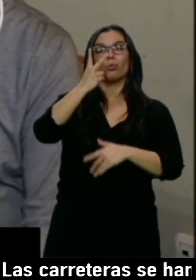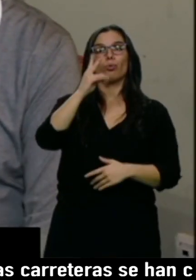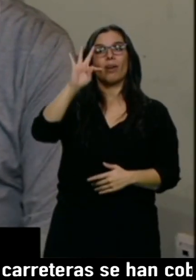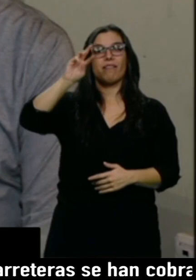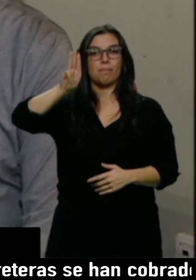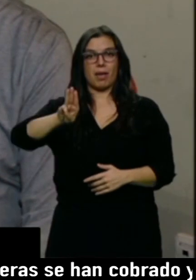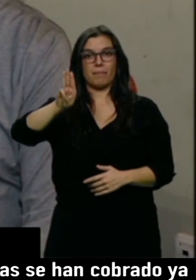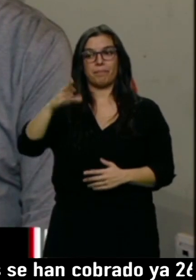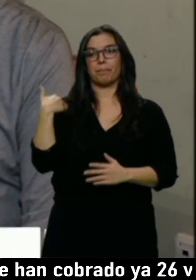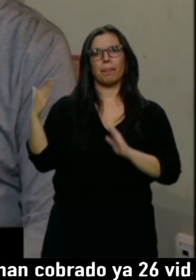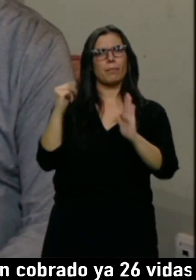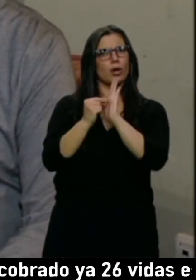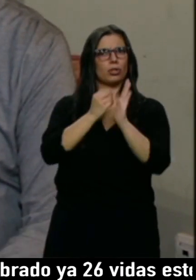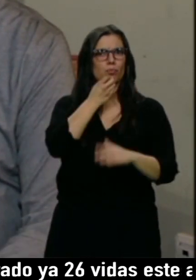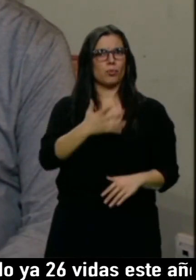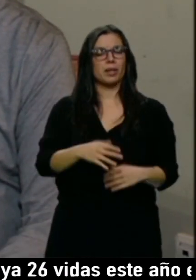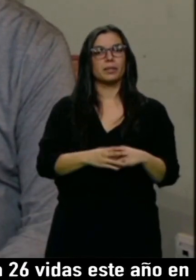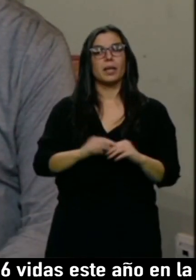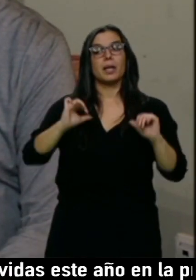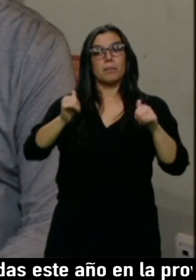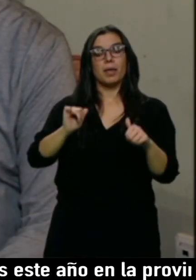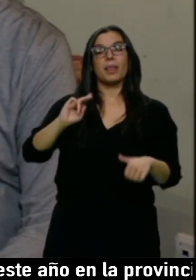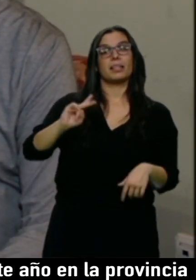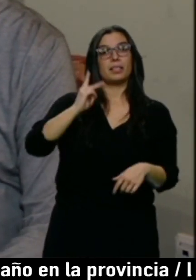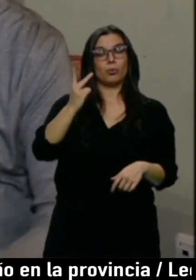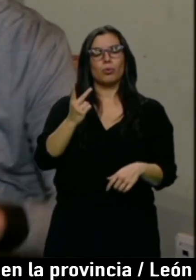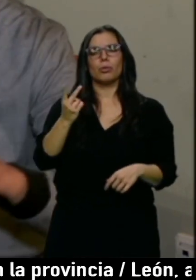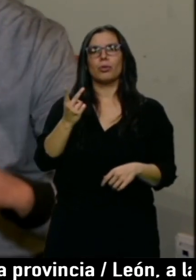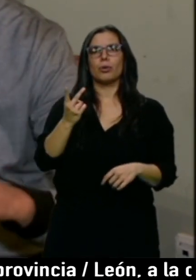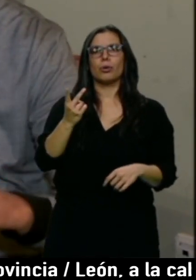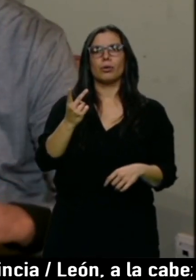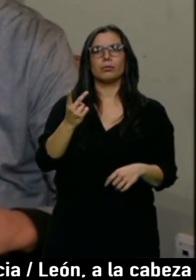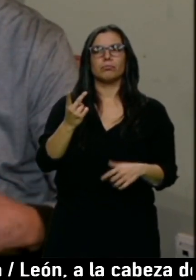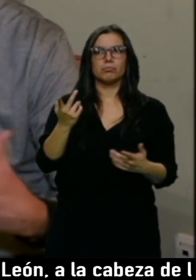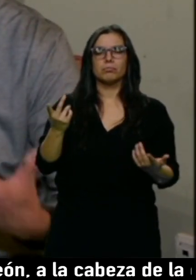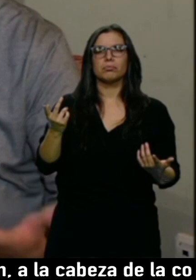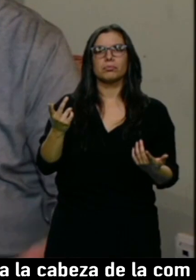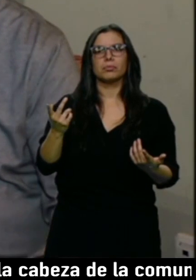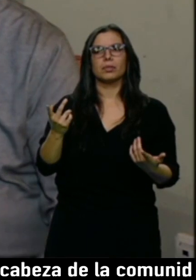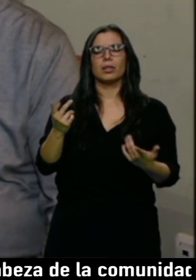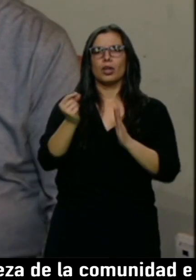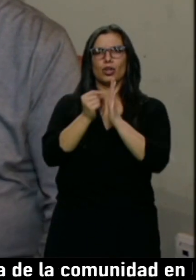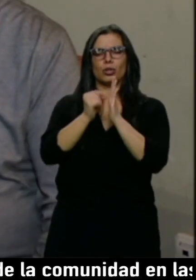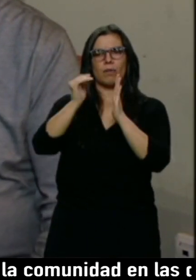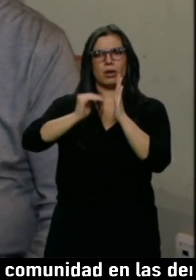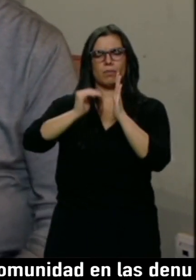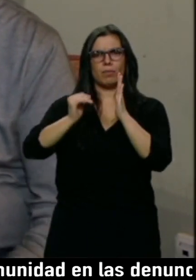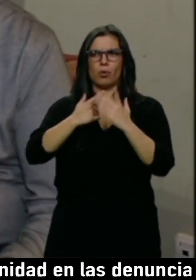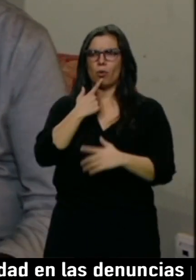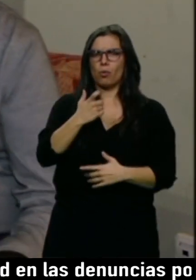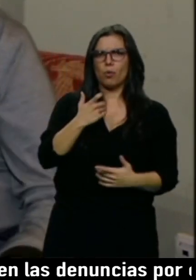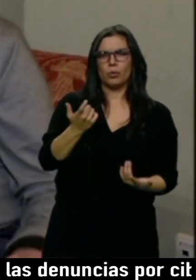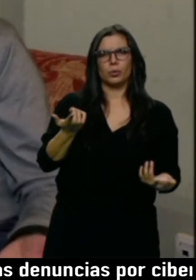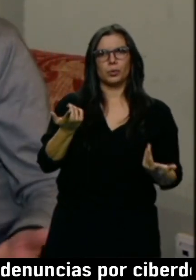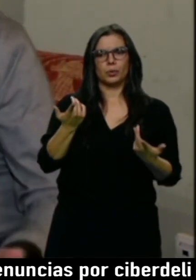sacaba muy buenas notas y empezamos el segundo año de FP que iba bajando de notas, que le costaba. Cuando se